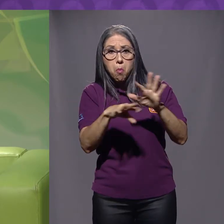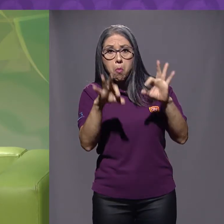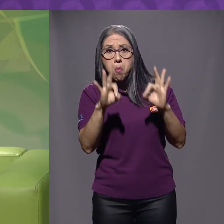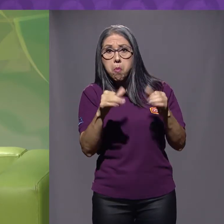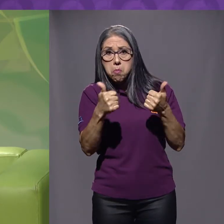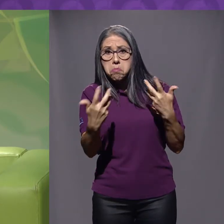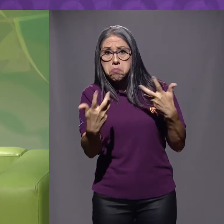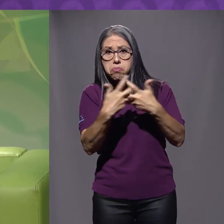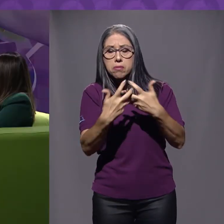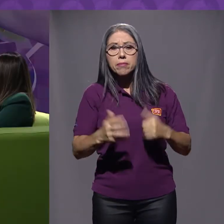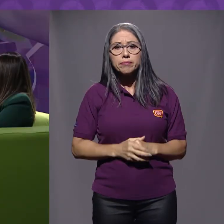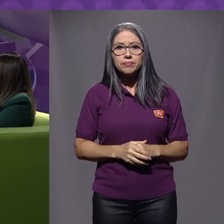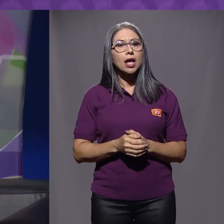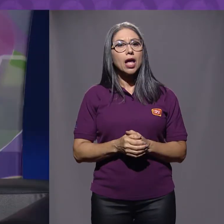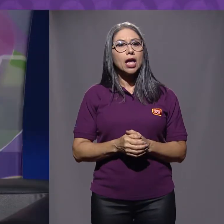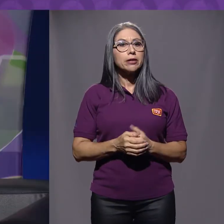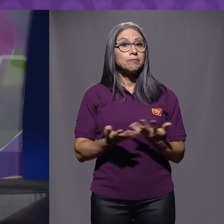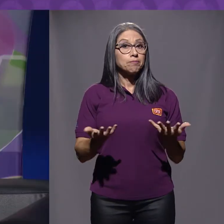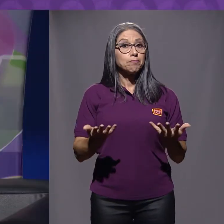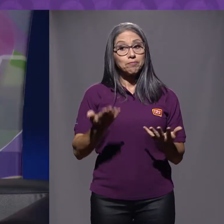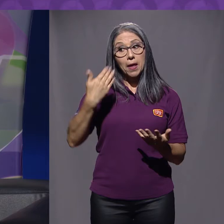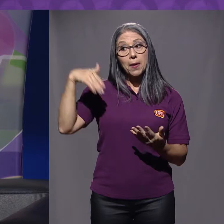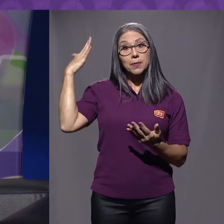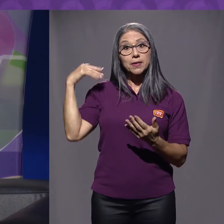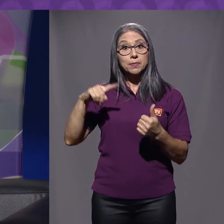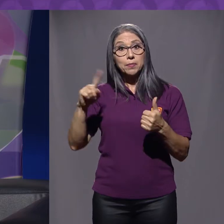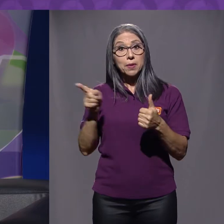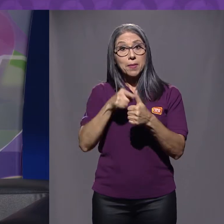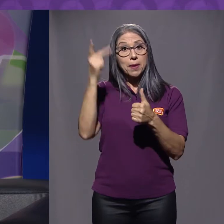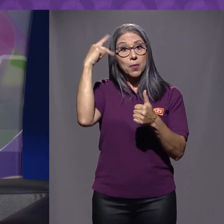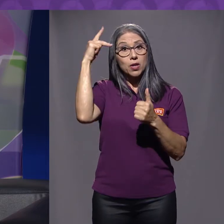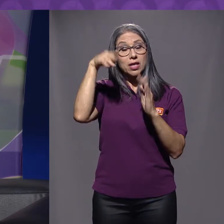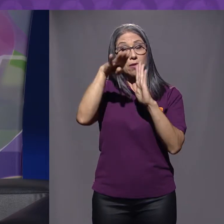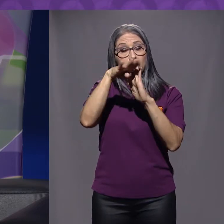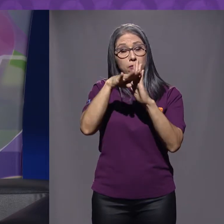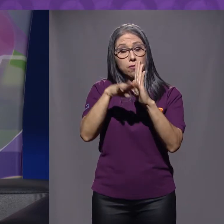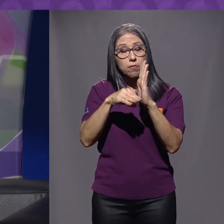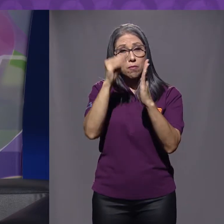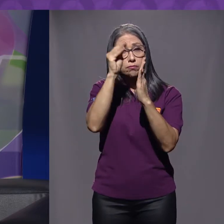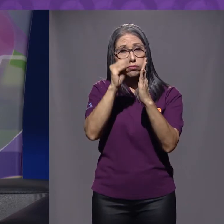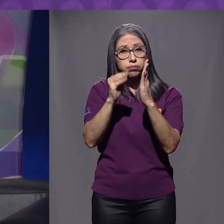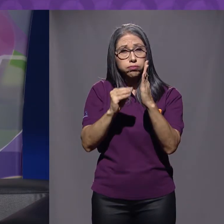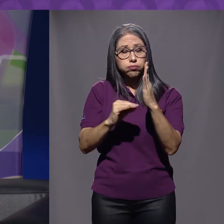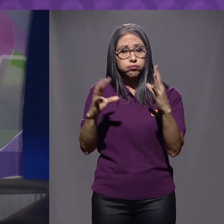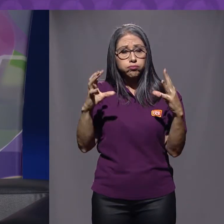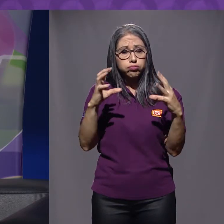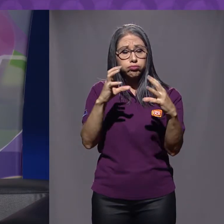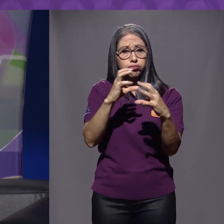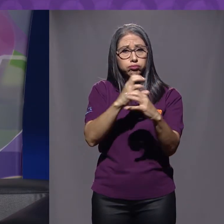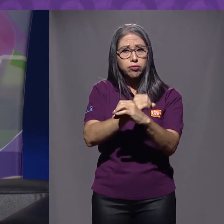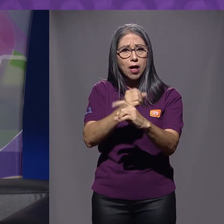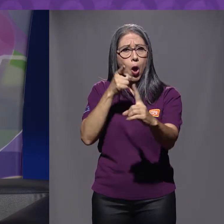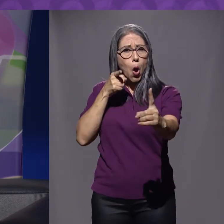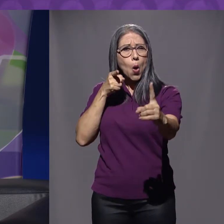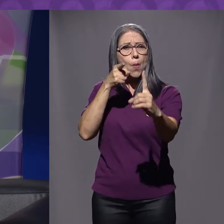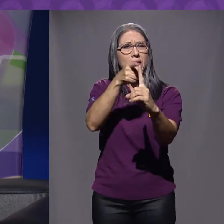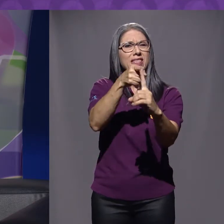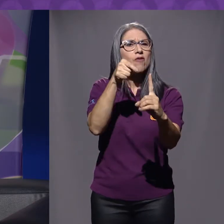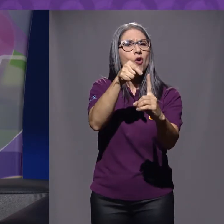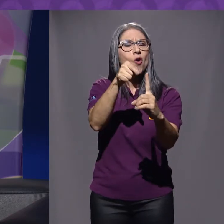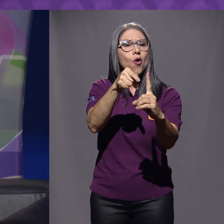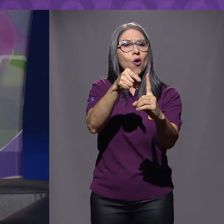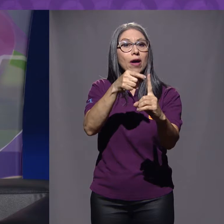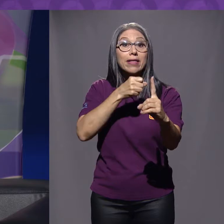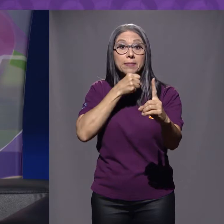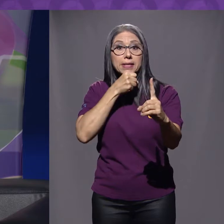política justamente proponía? El objetivo por el cual fue planteada la primera política de